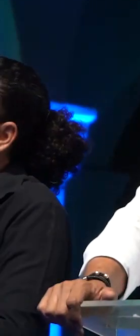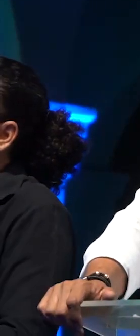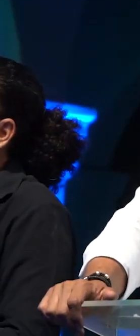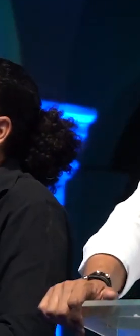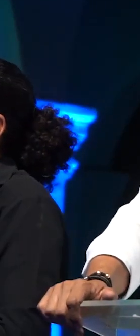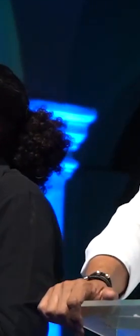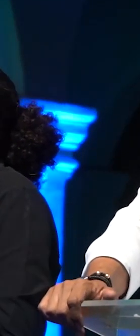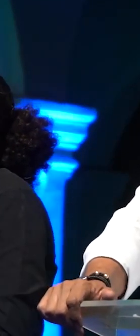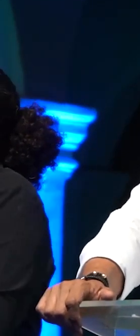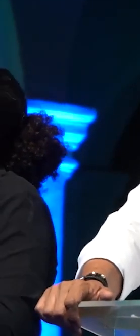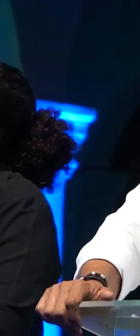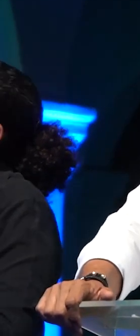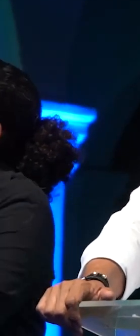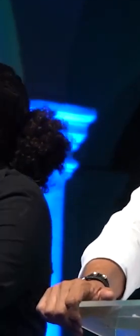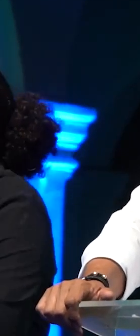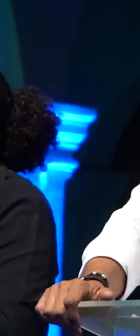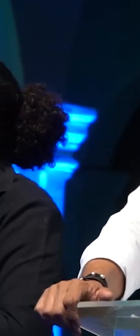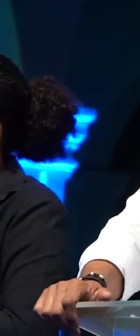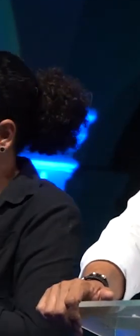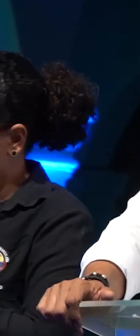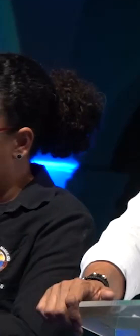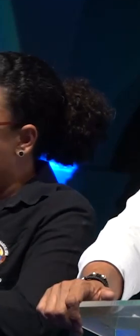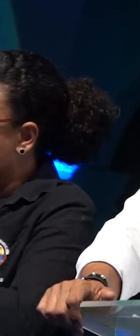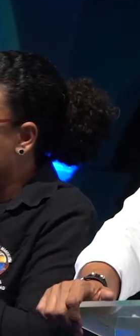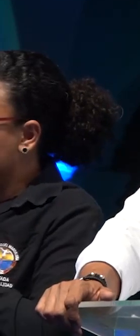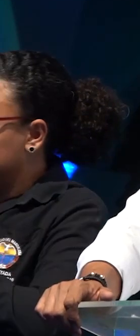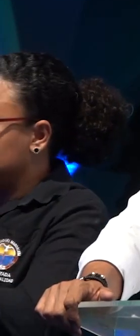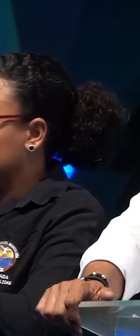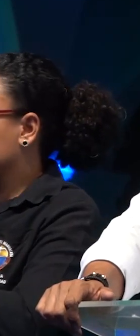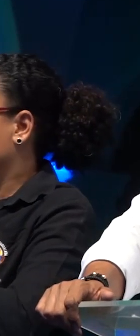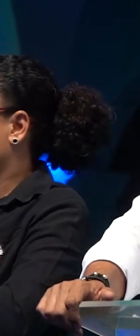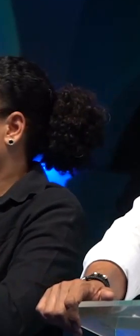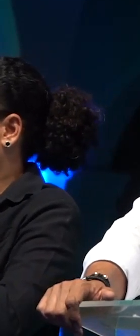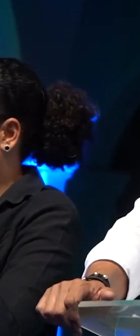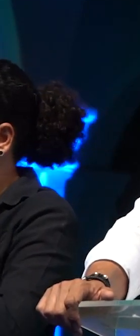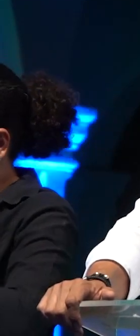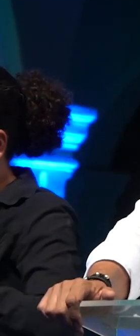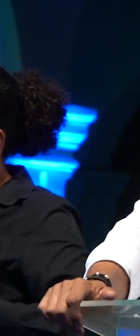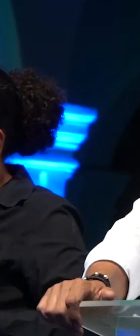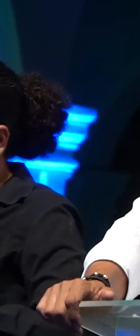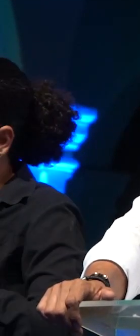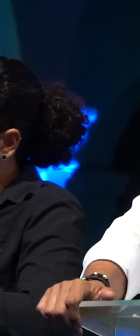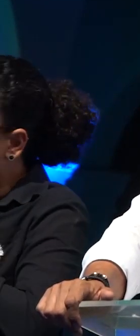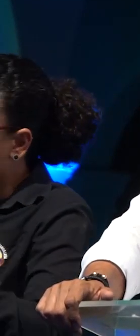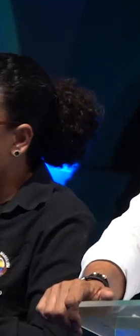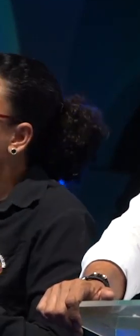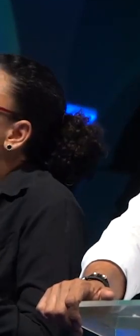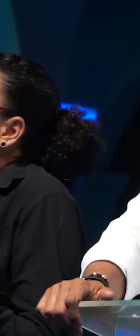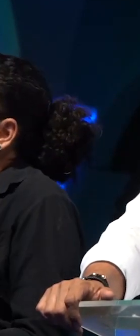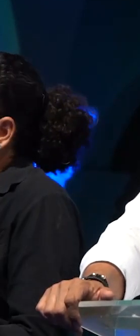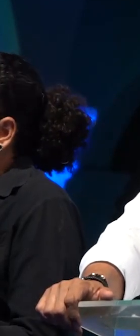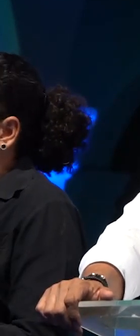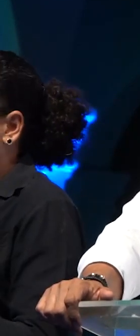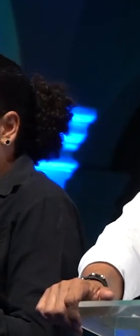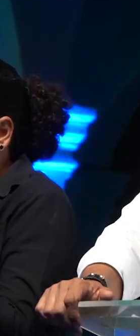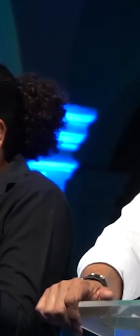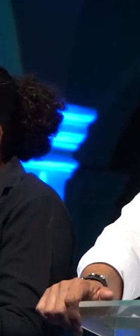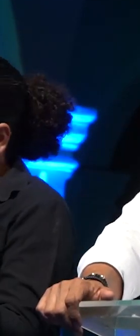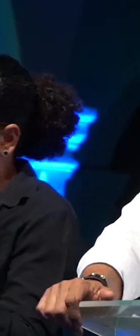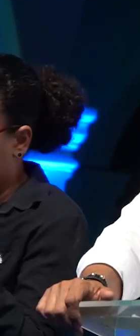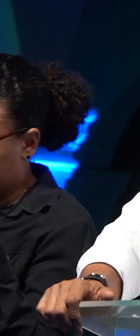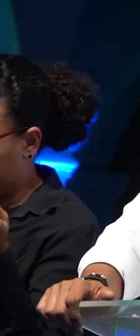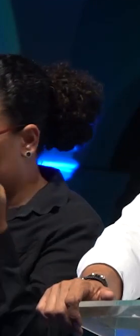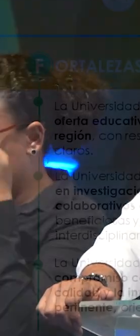social, montadas por los graduados y que no debería estar la universidad en ese camino. En el cuarto componente dice, la